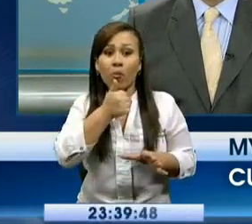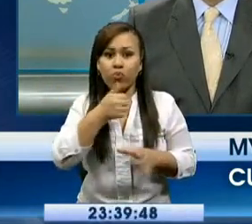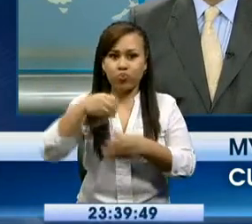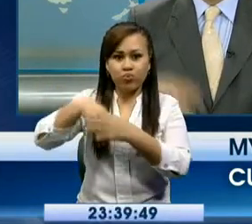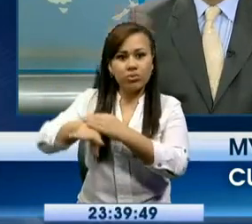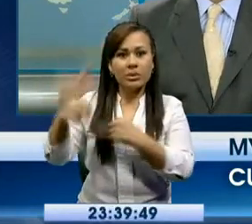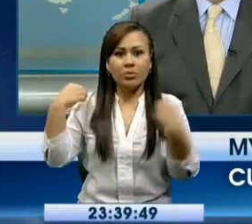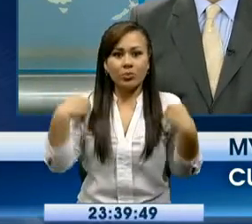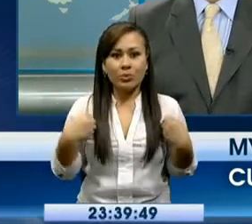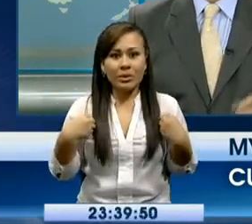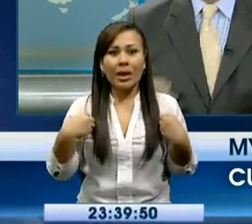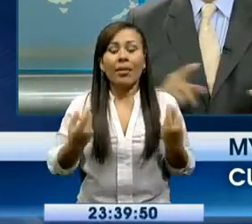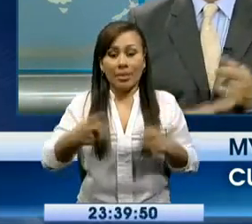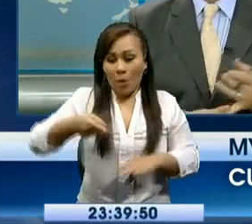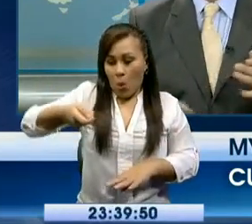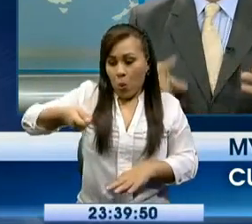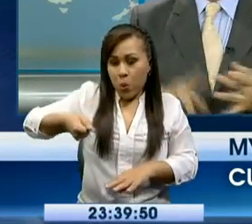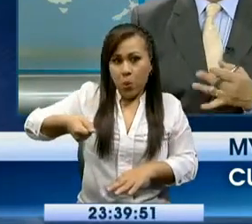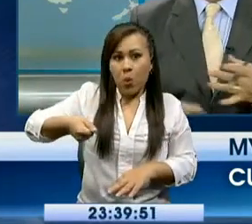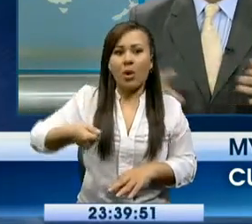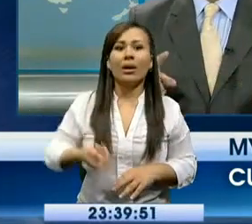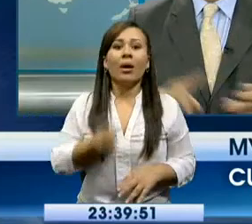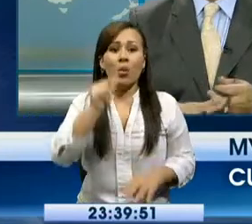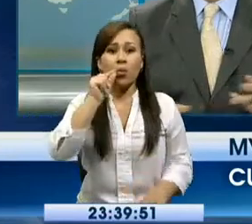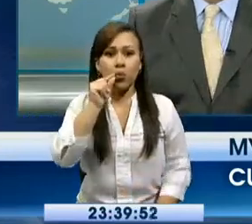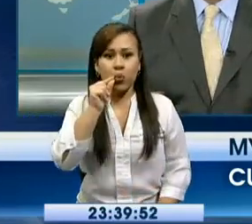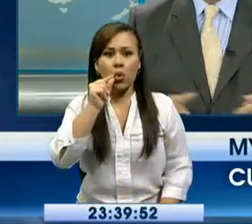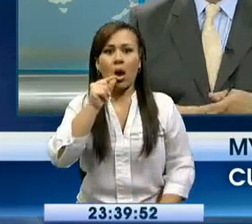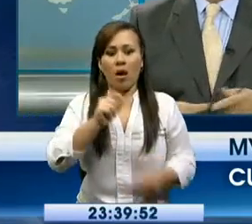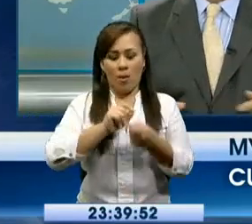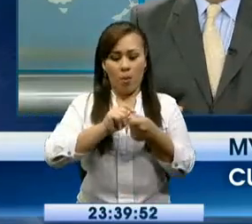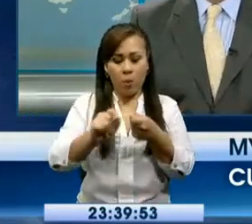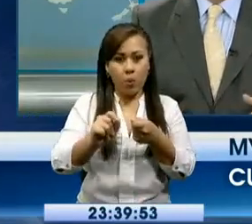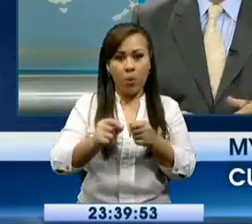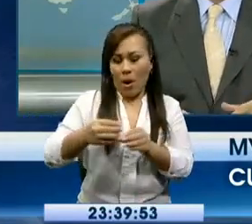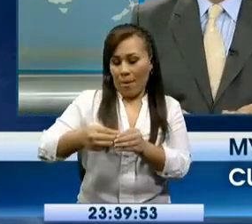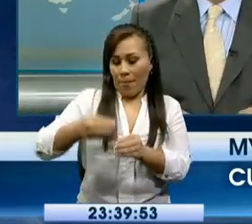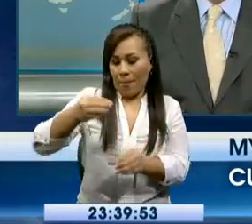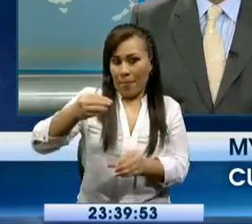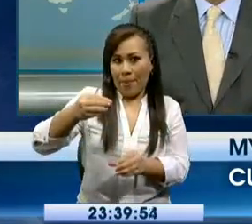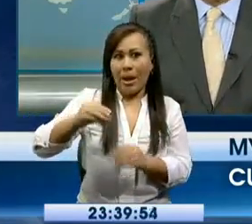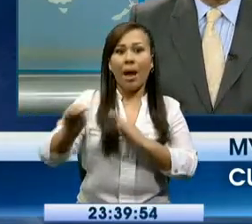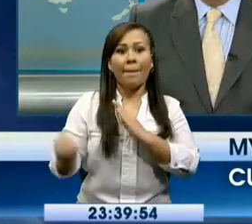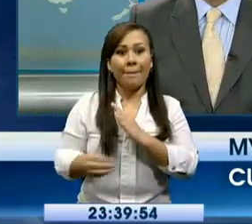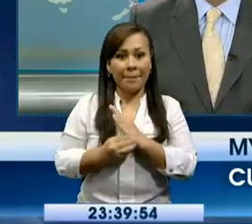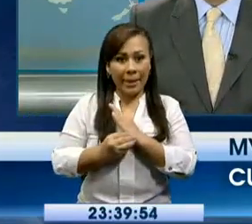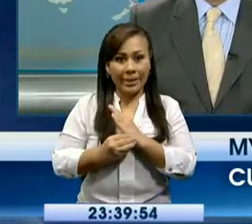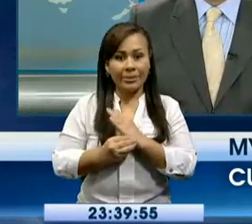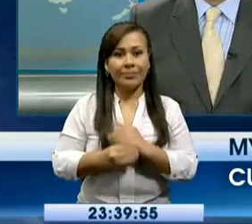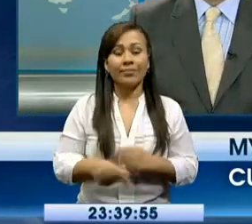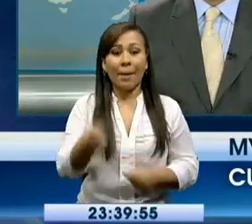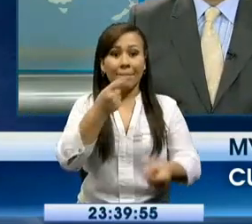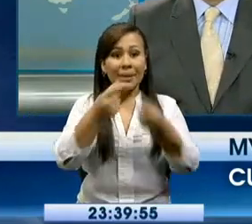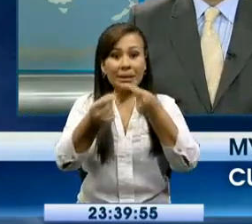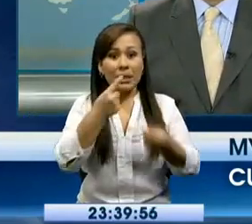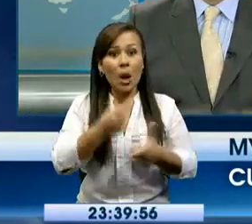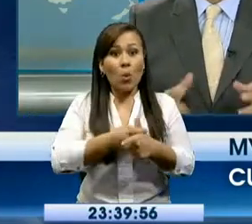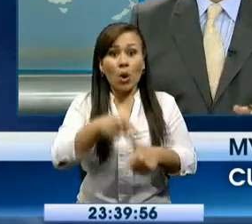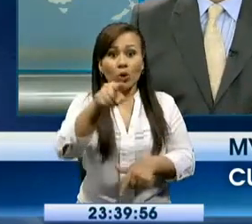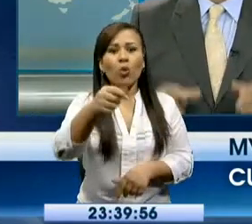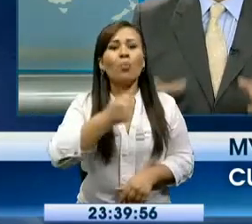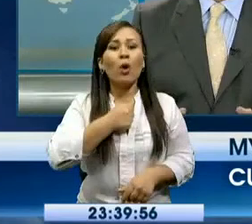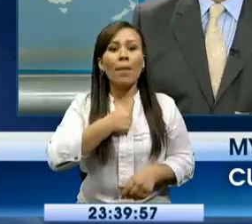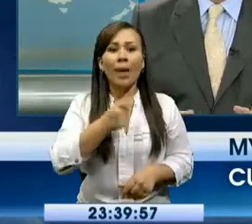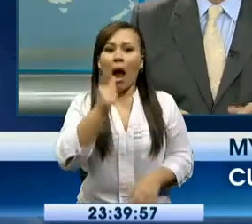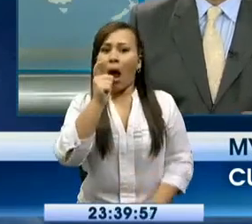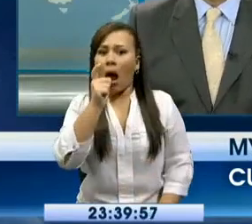de situaciones. Pero sí una linterna, un por pito, supuesto, pilas, no, fósforo, así, vela. Además de eso, lo que le estoy mencionando. Una frazada,